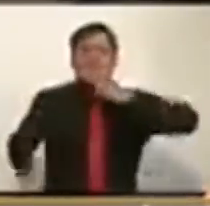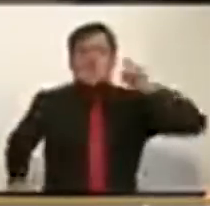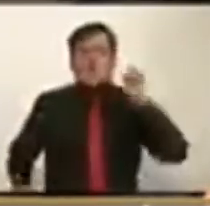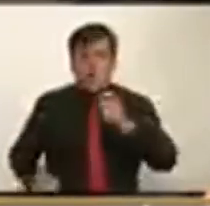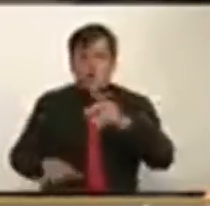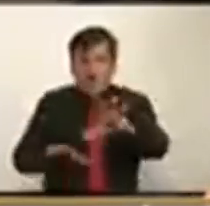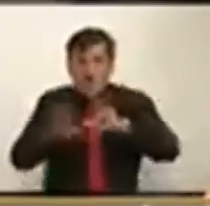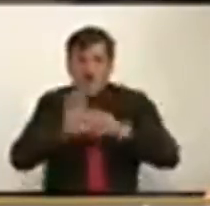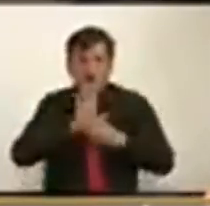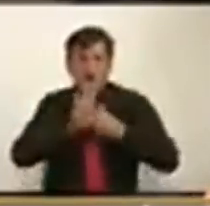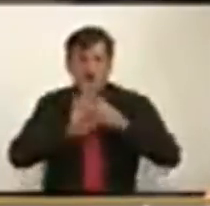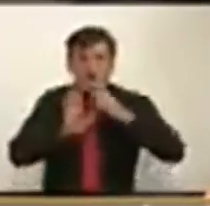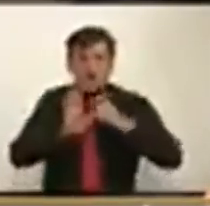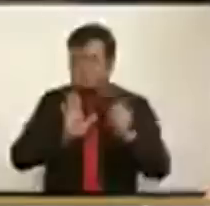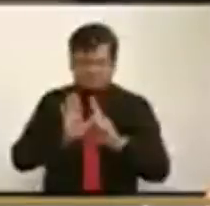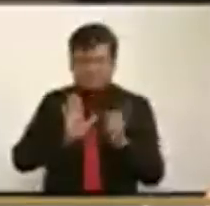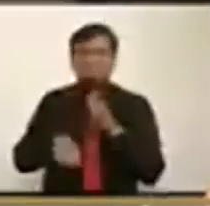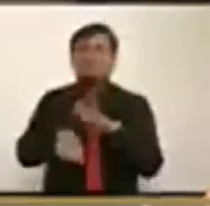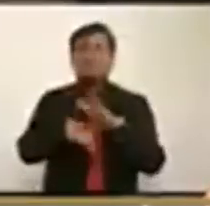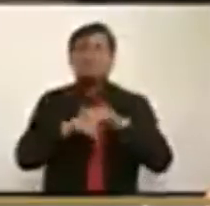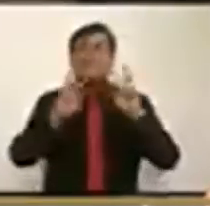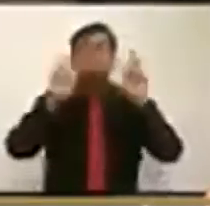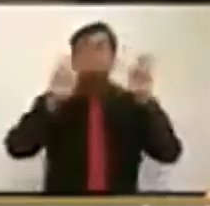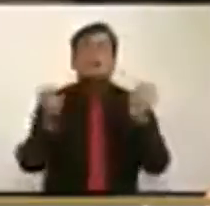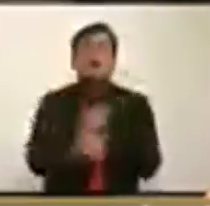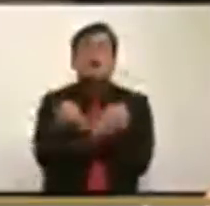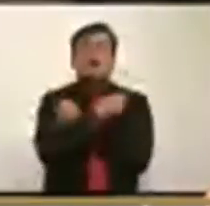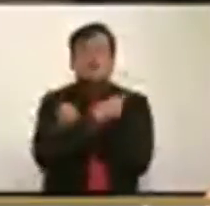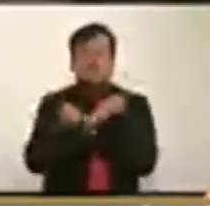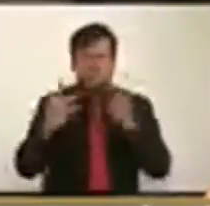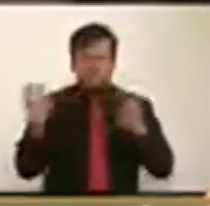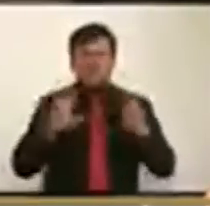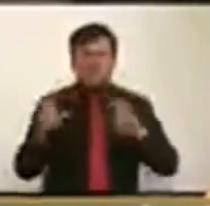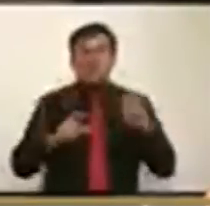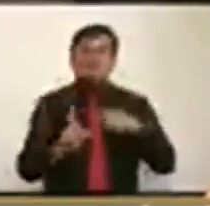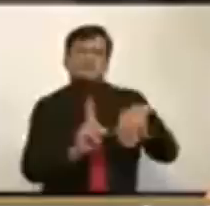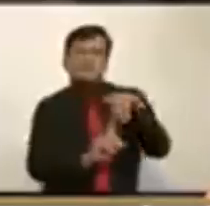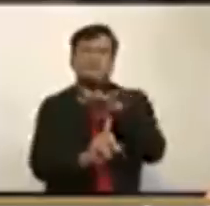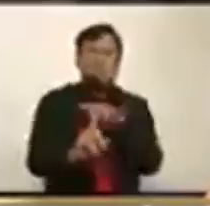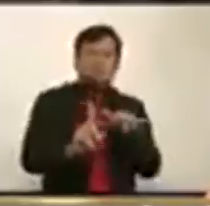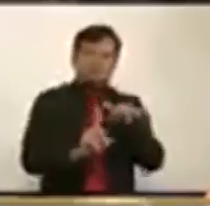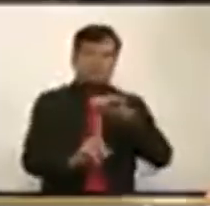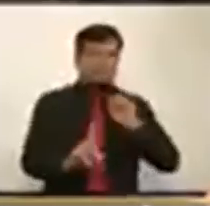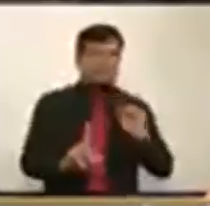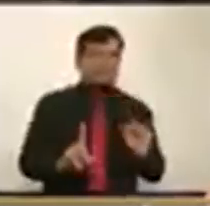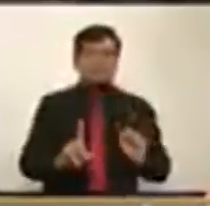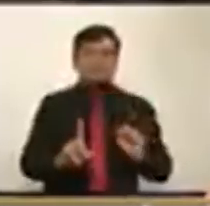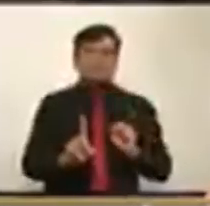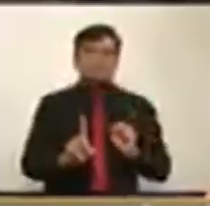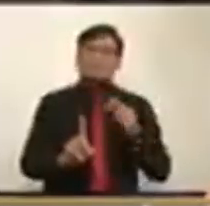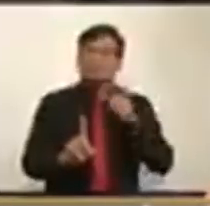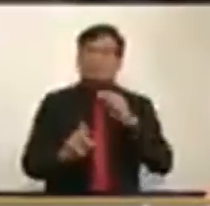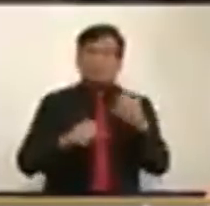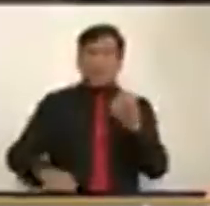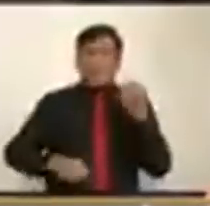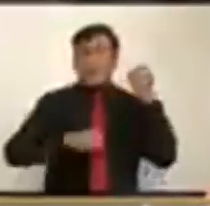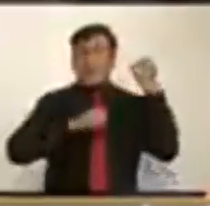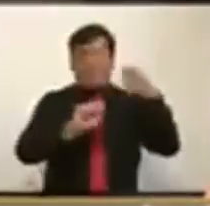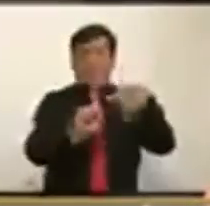lo quiere así, una política del amor es una política de la seducción. Tan grande ha sido el poder